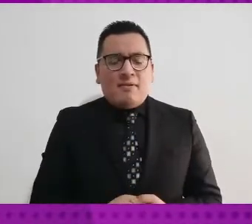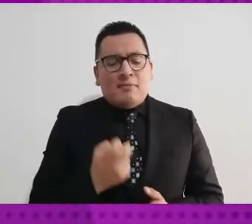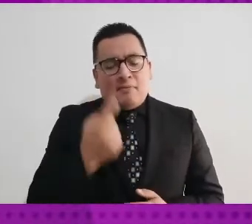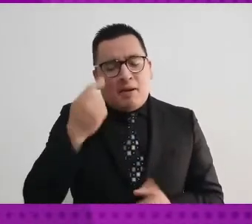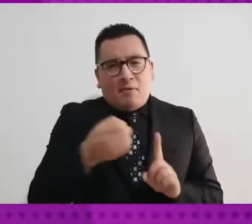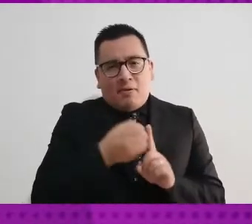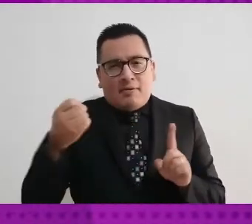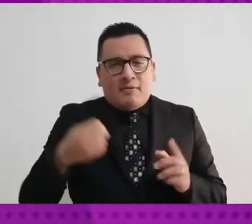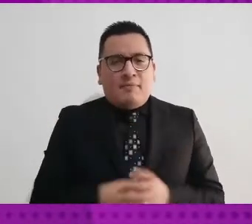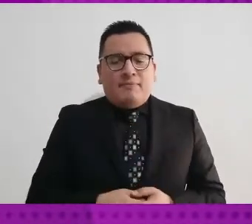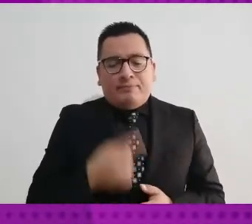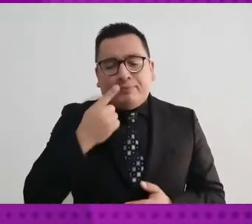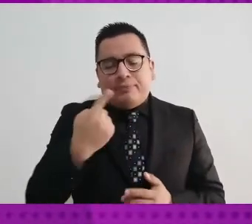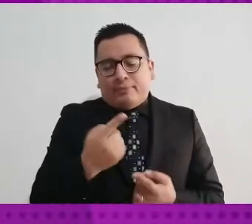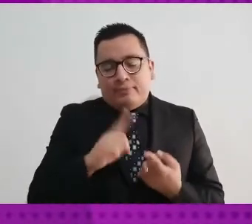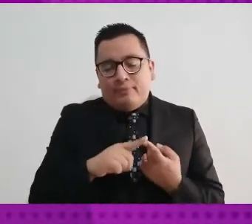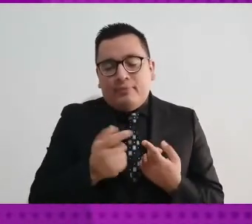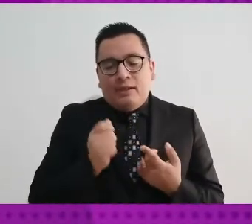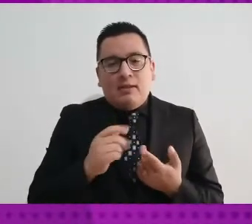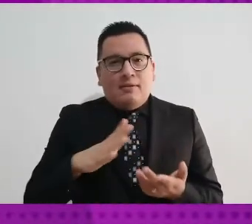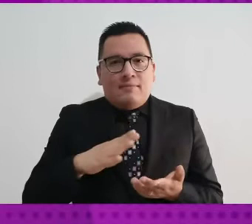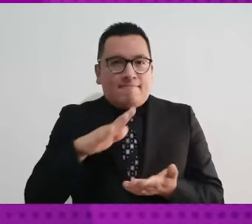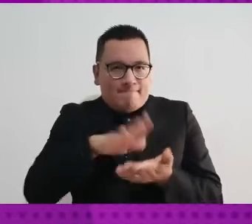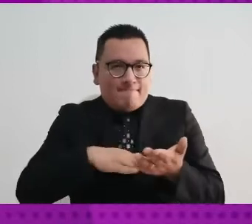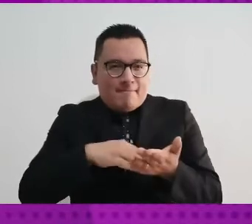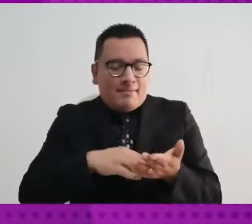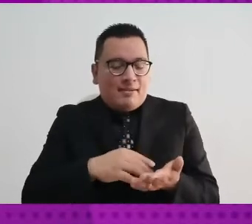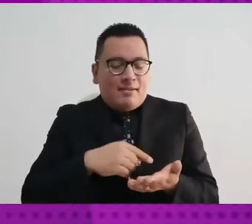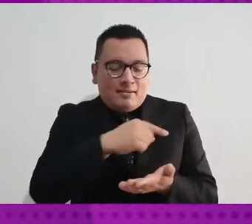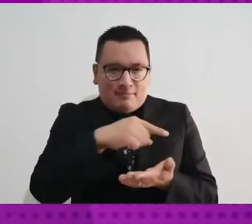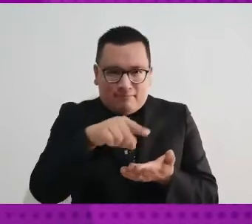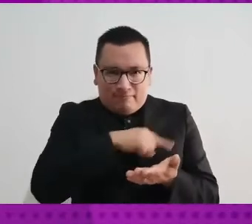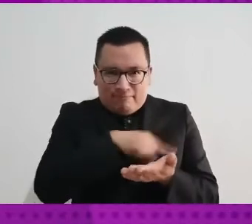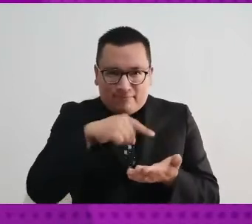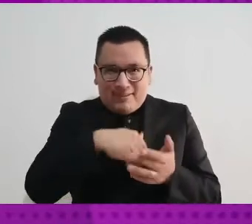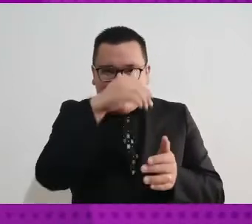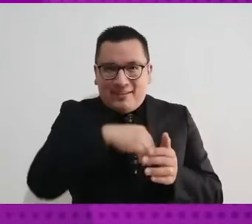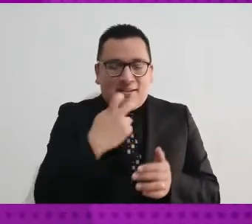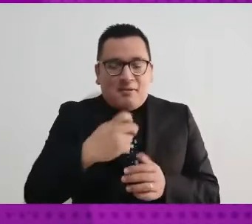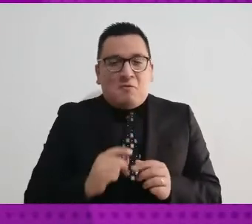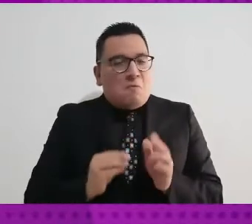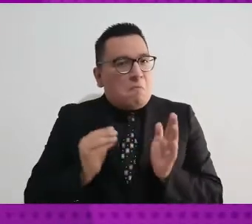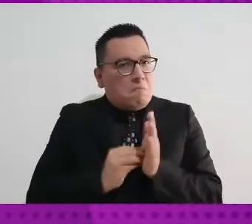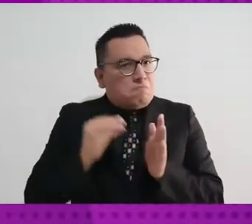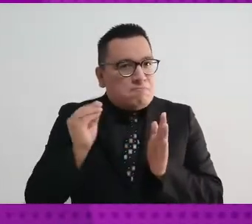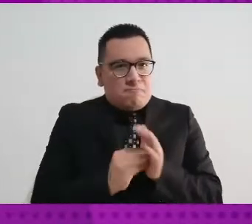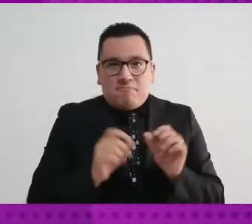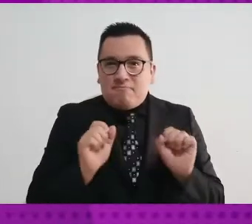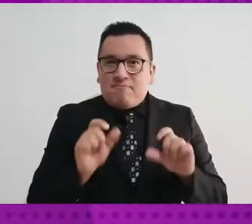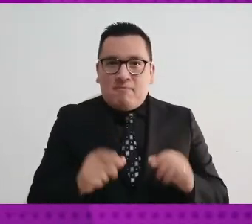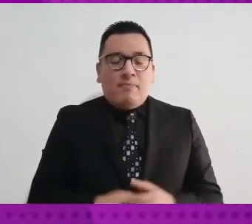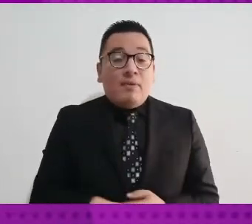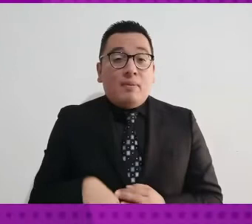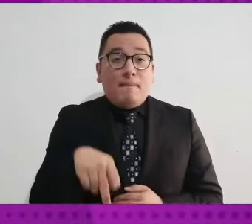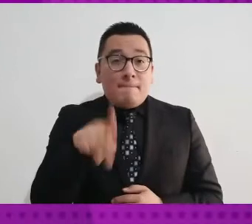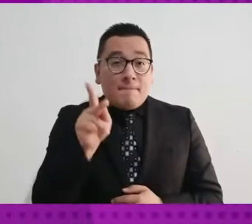con la organización de la elección. Uno muy evidente y claro, pues la boleta electoral, ¿no? La boleta electoral es un objeto que ha perdurado, pero